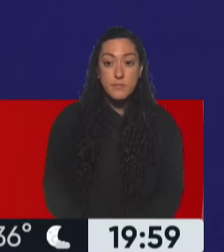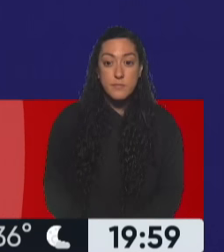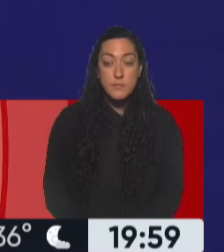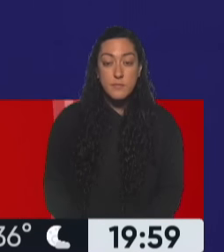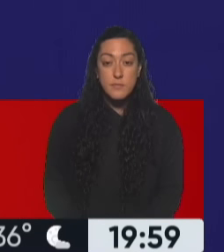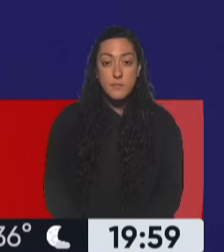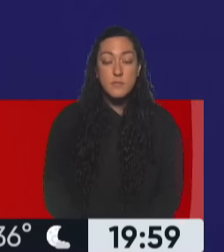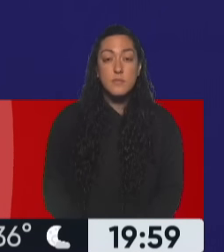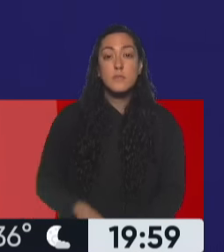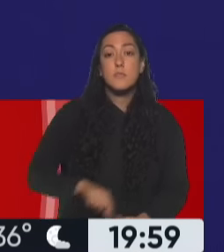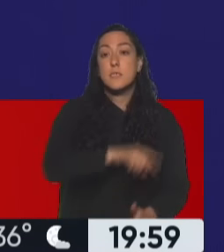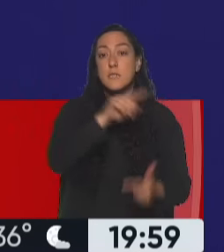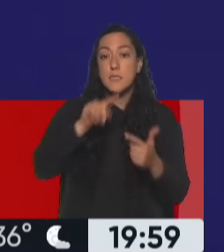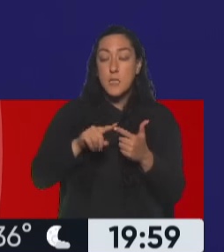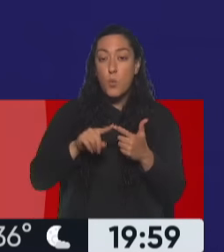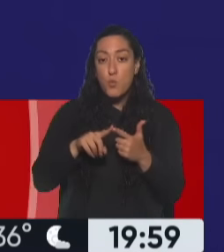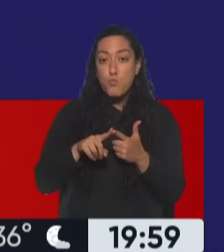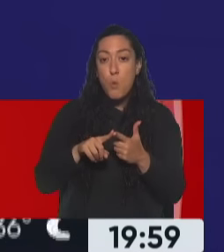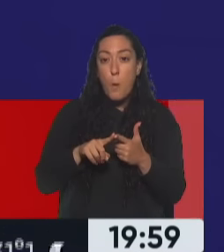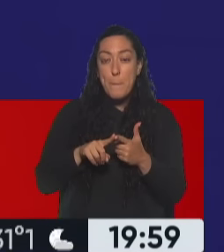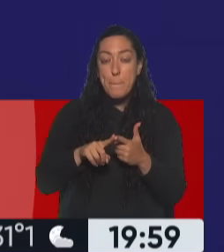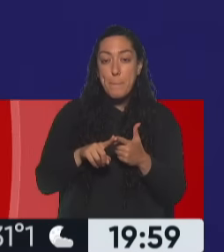El segundo punto que quiero hacer